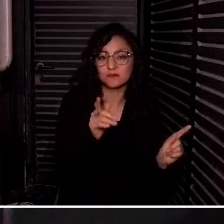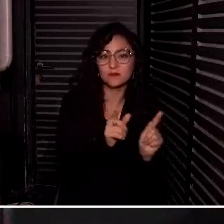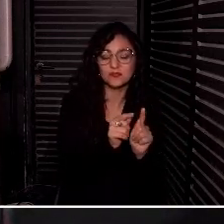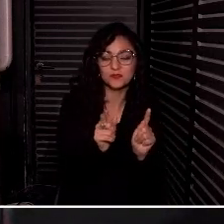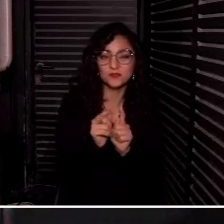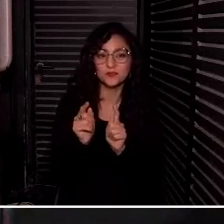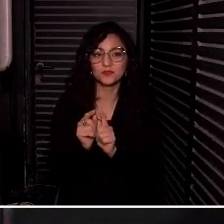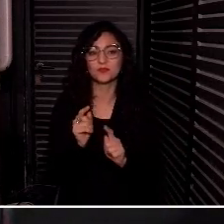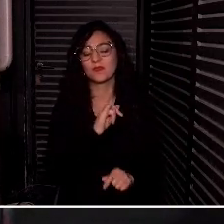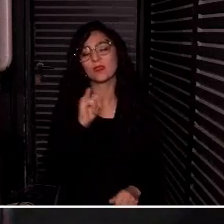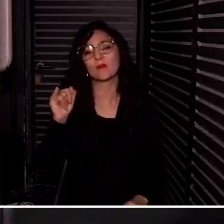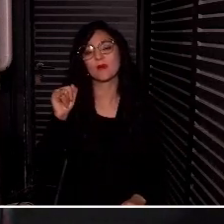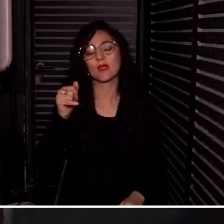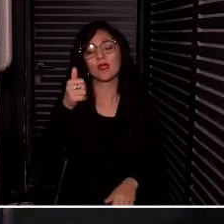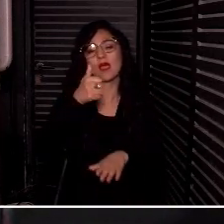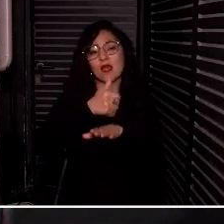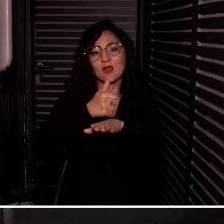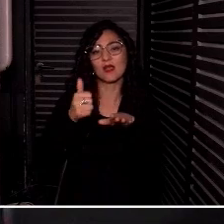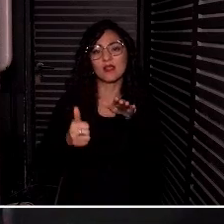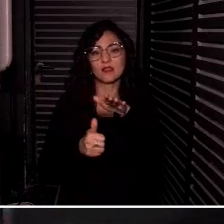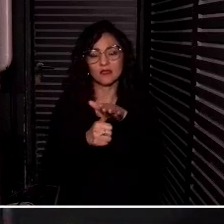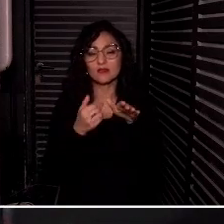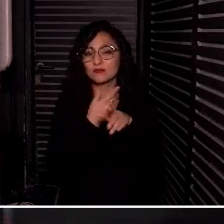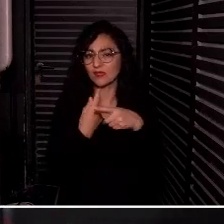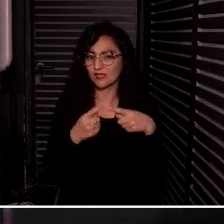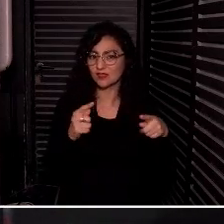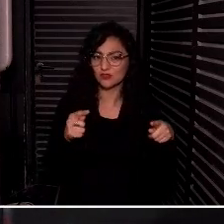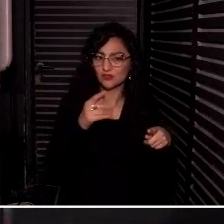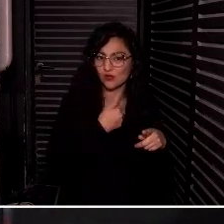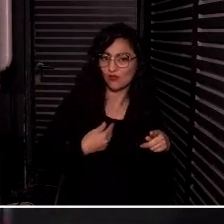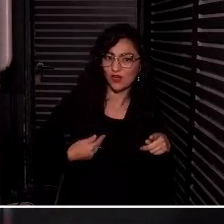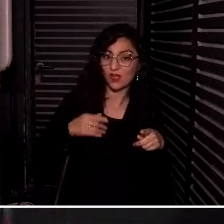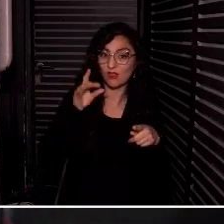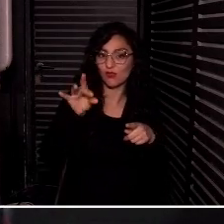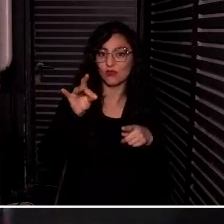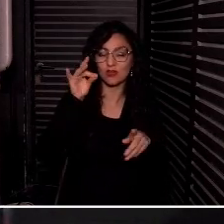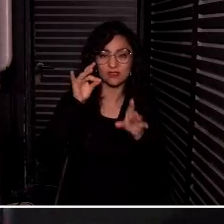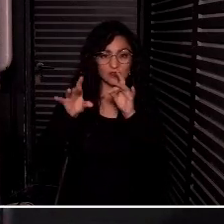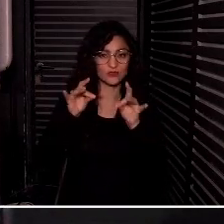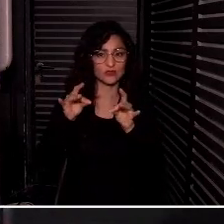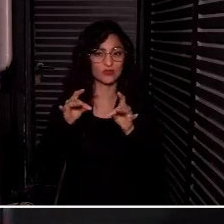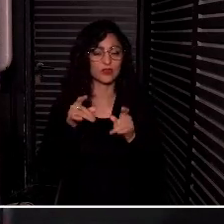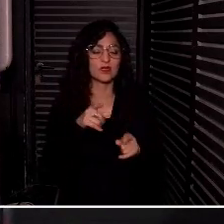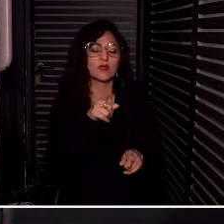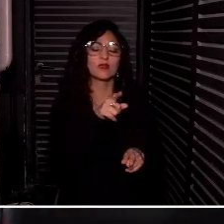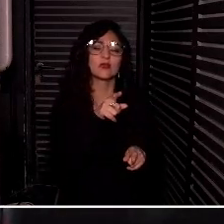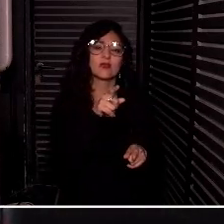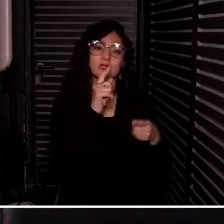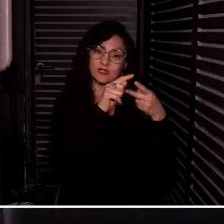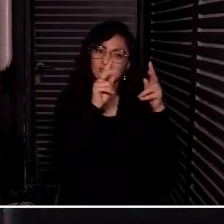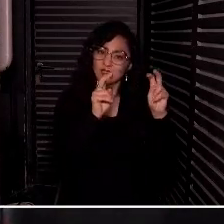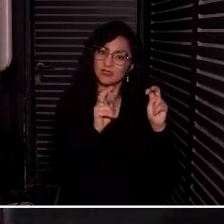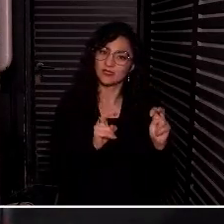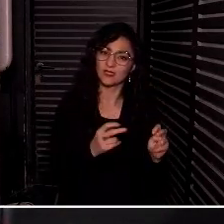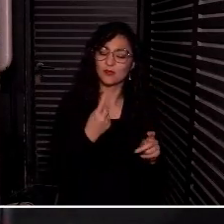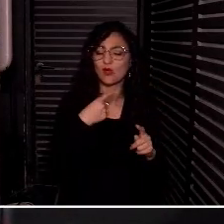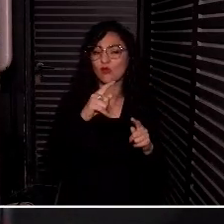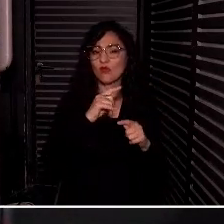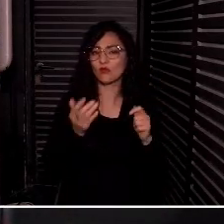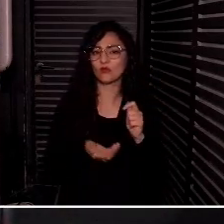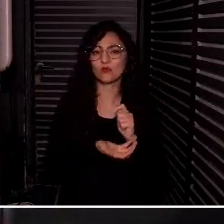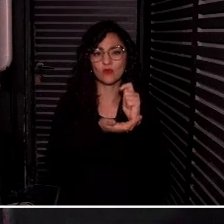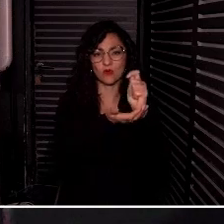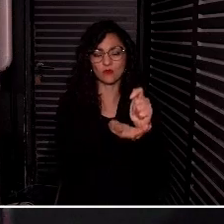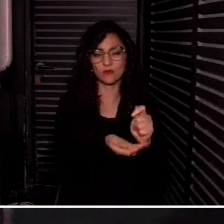de alcaldes y gobernadores que vamos a tener a finales de octubre Entonces yo creo que ese es un tema y el otro financiamiento yo lo iría